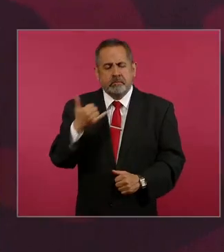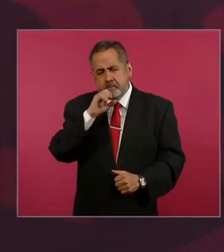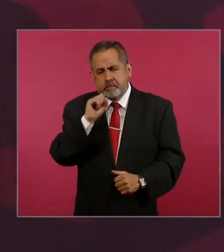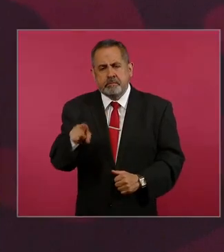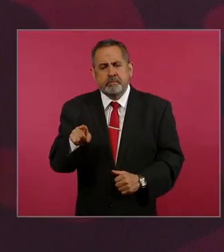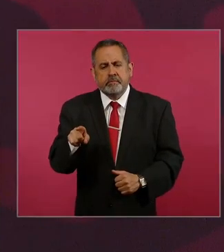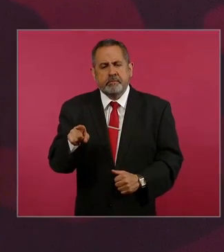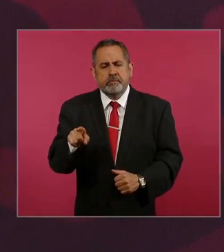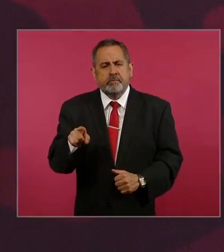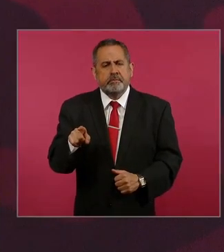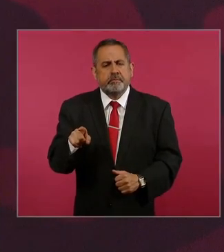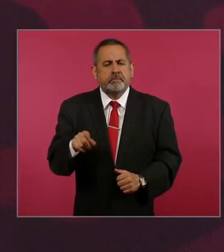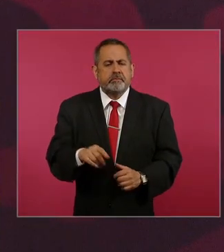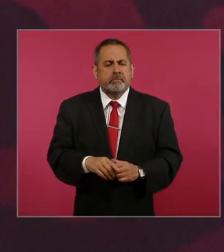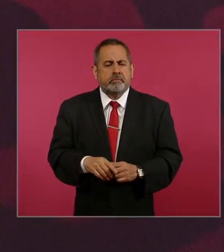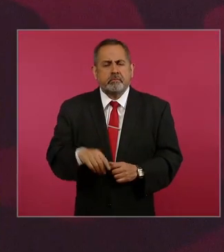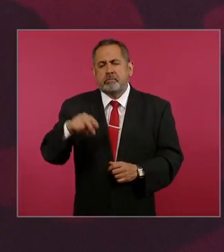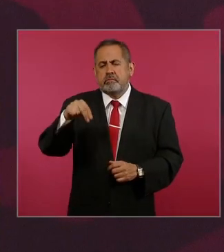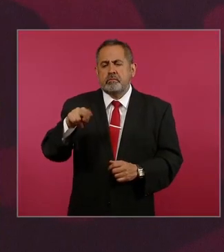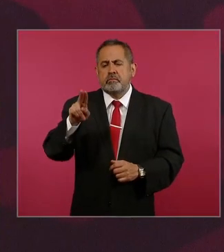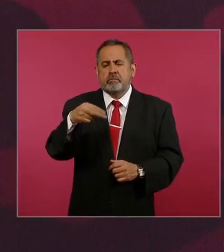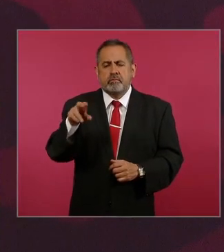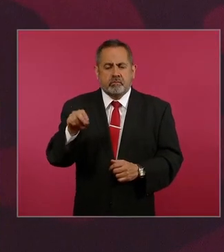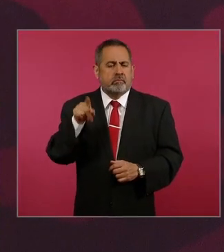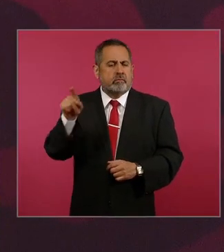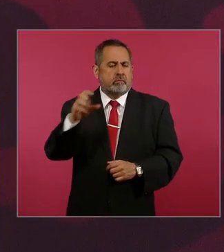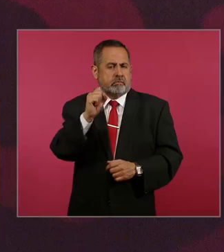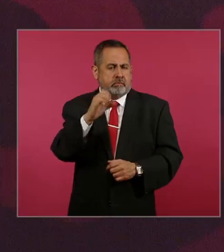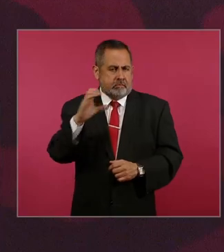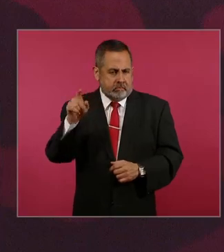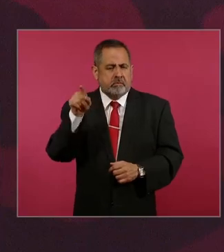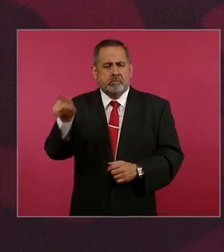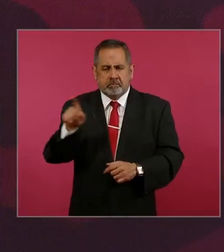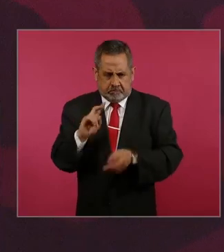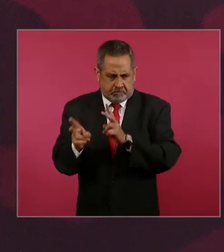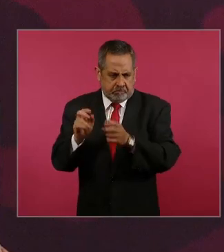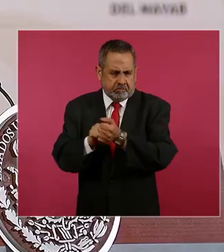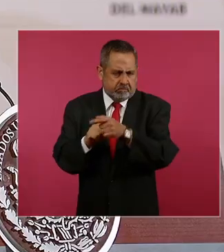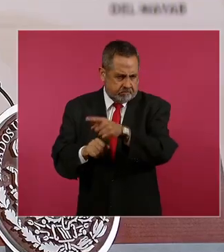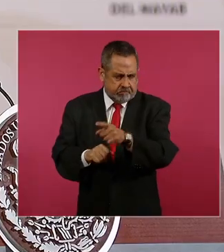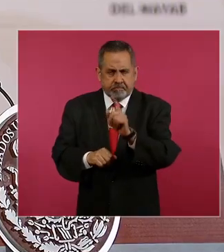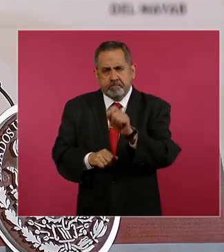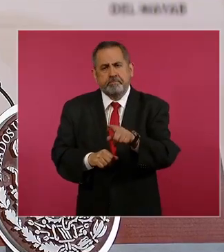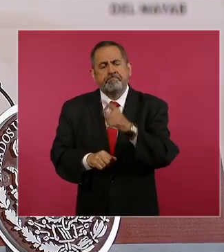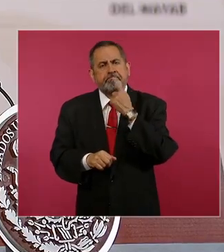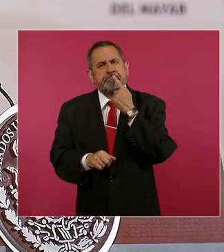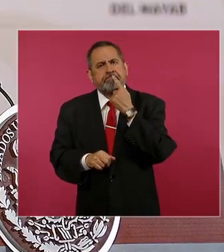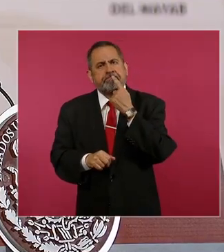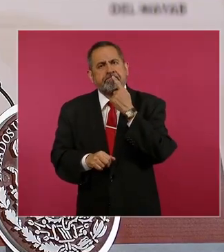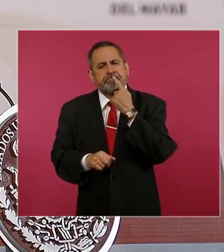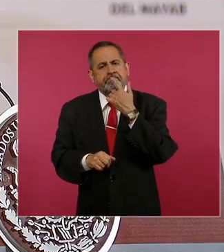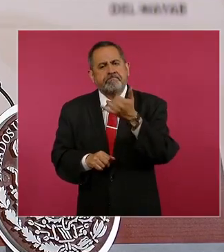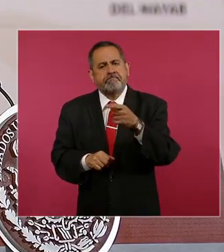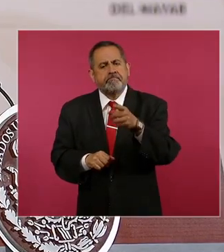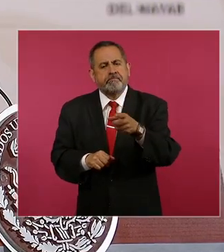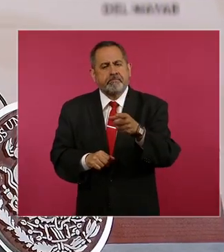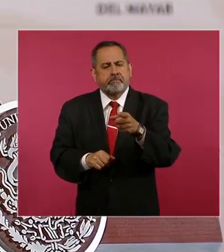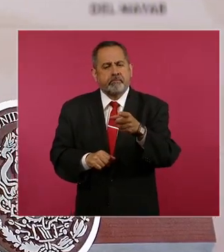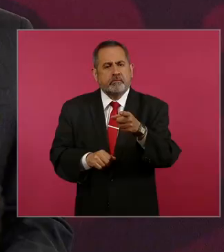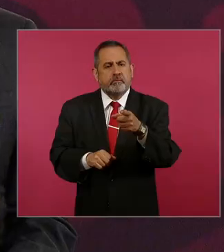Nuño en comunicaciones y el